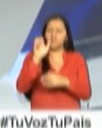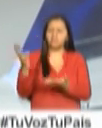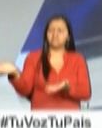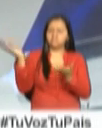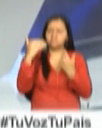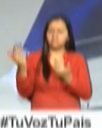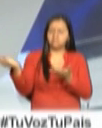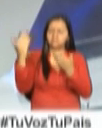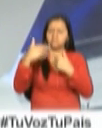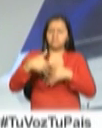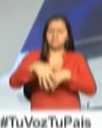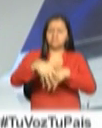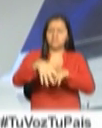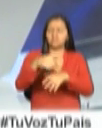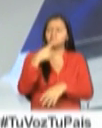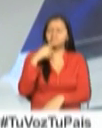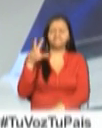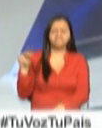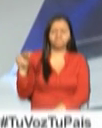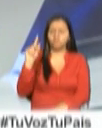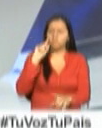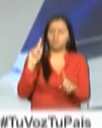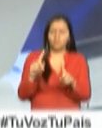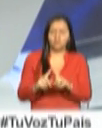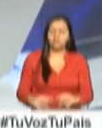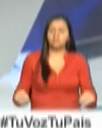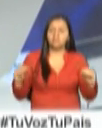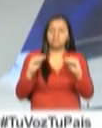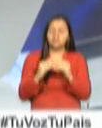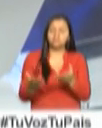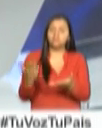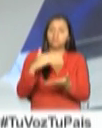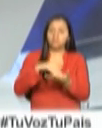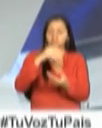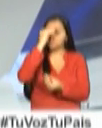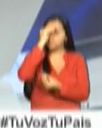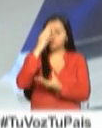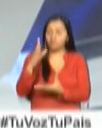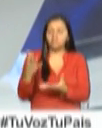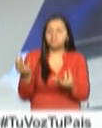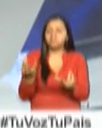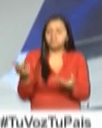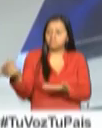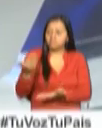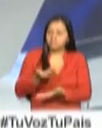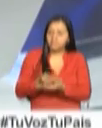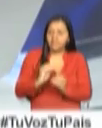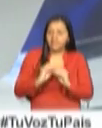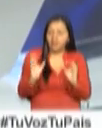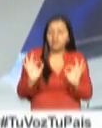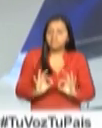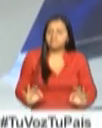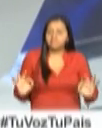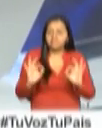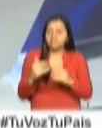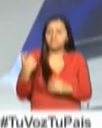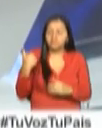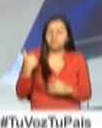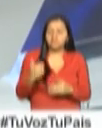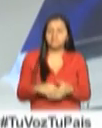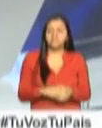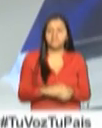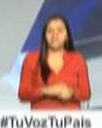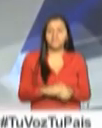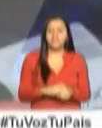Unión Nacional de Educadores, UNE, y reiteró que presentaron información que no evidencia la aplicación de principios